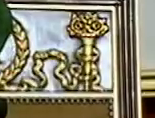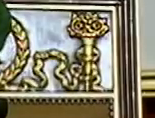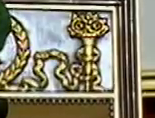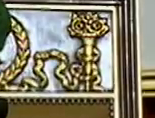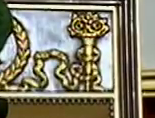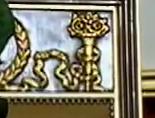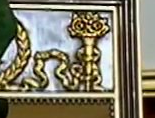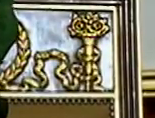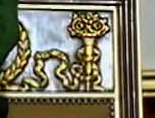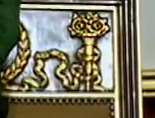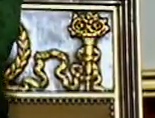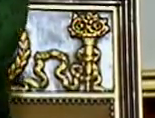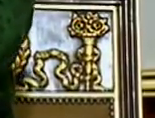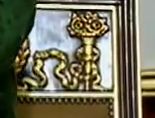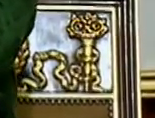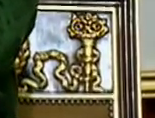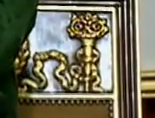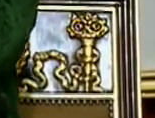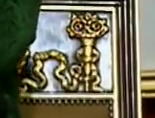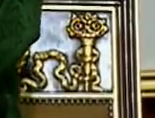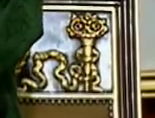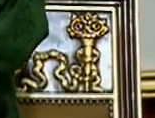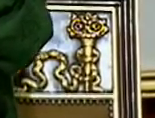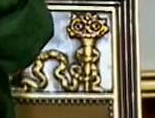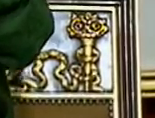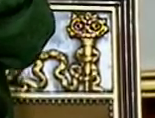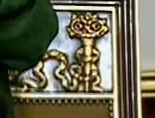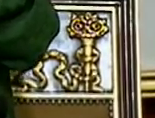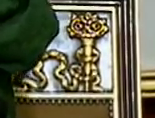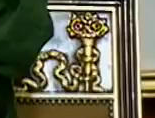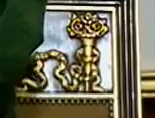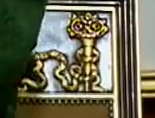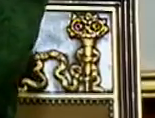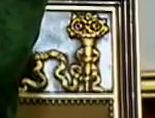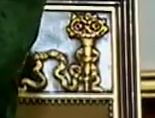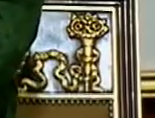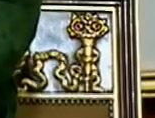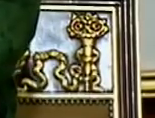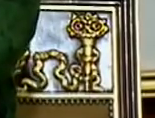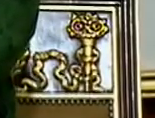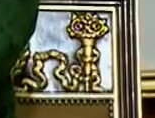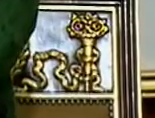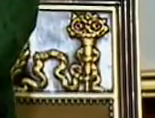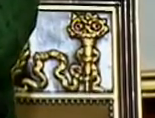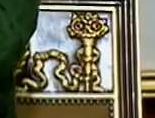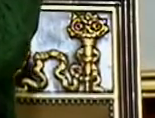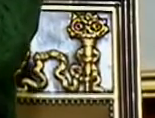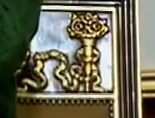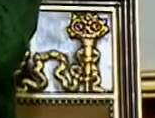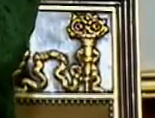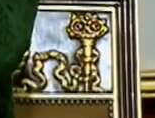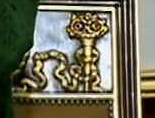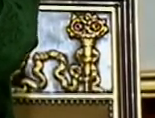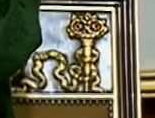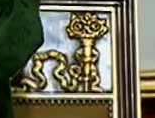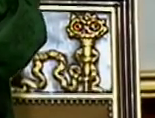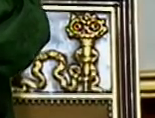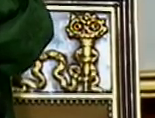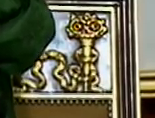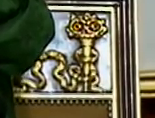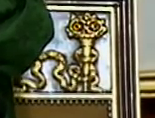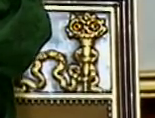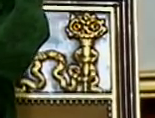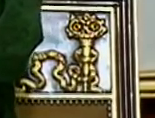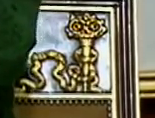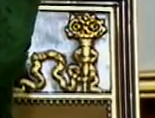Corresponde ahora que elijamos a quien va a conducir esta Asamblea Nacional Constituyente para este momento, en el que